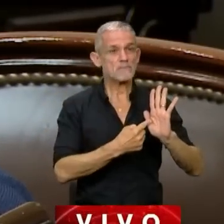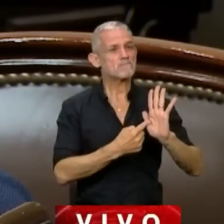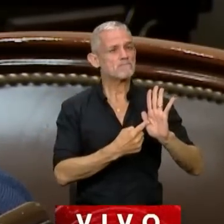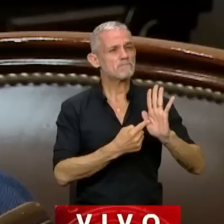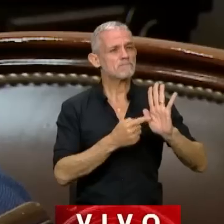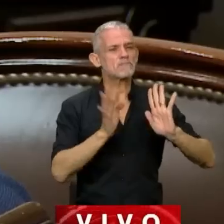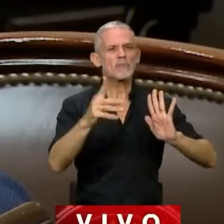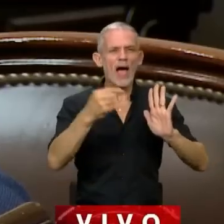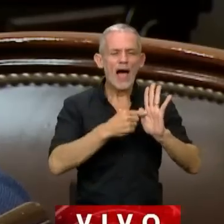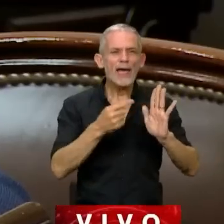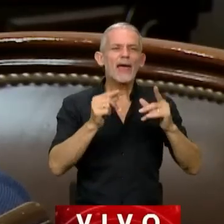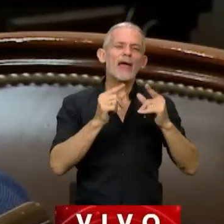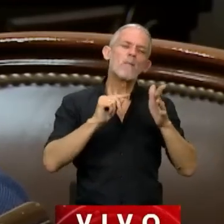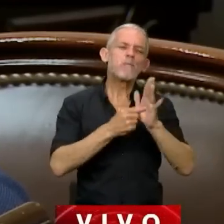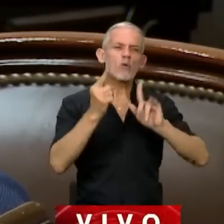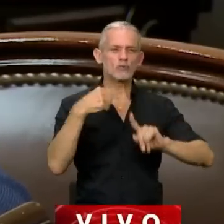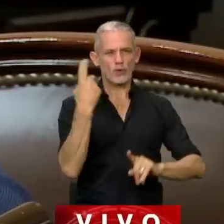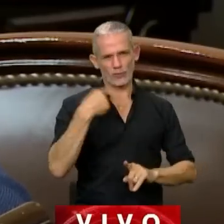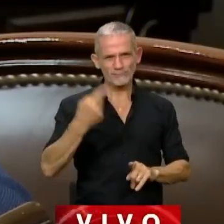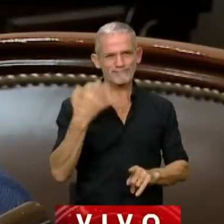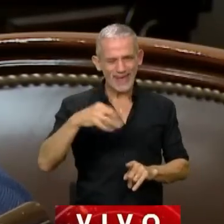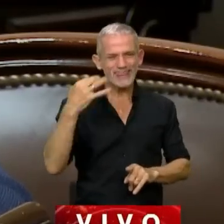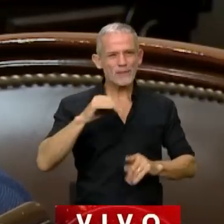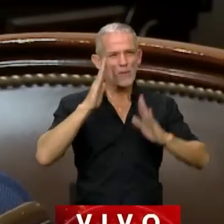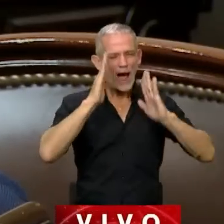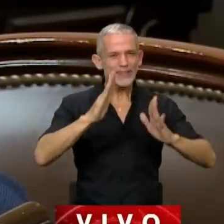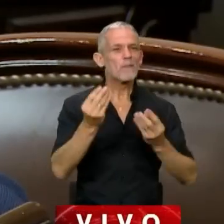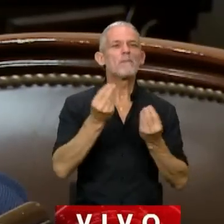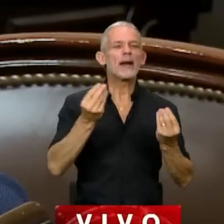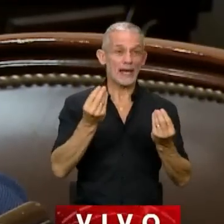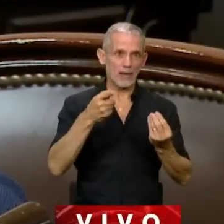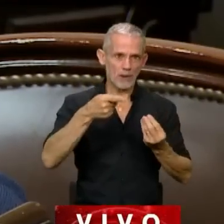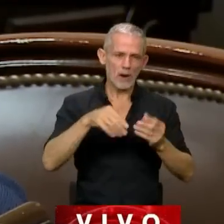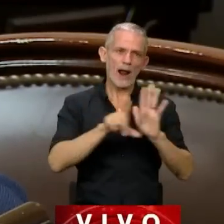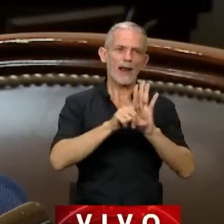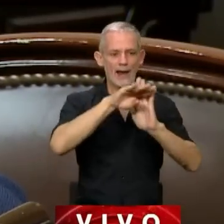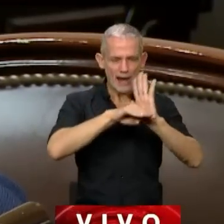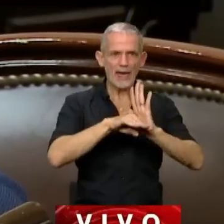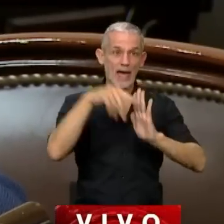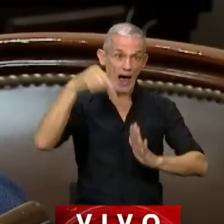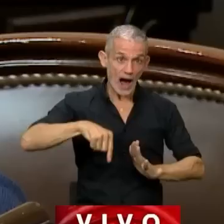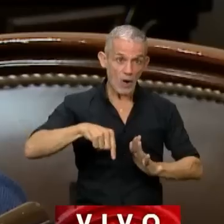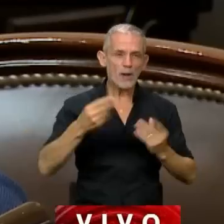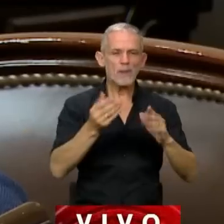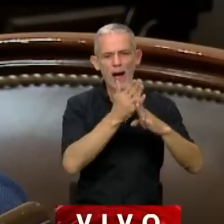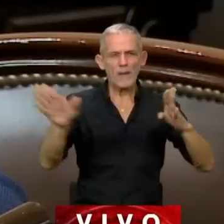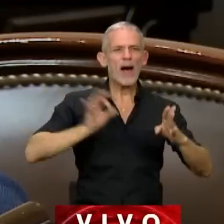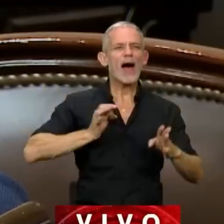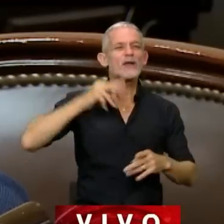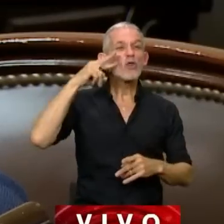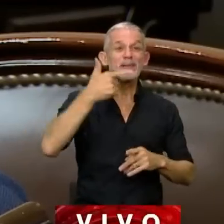Este es el resquicio con el cual nosotros trabajamos para poder aplicar una norma que a partir del